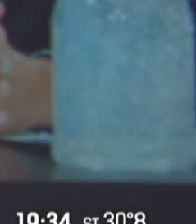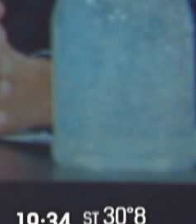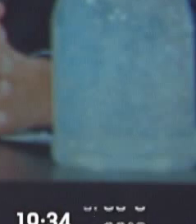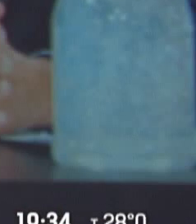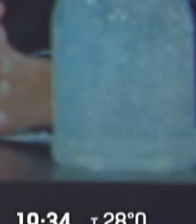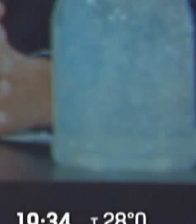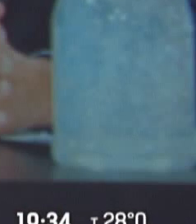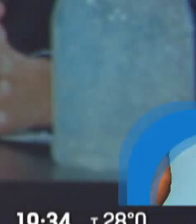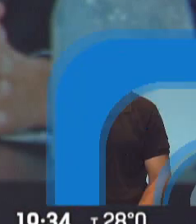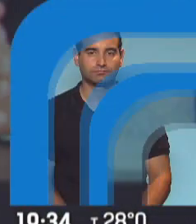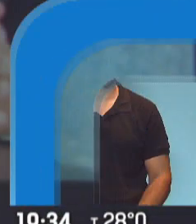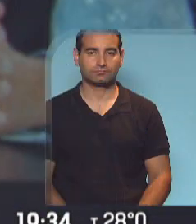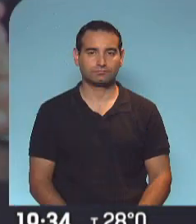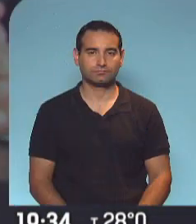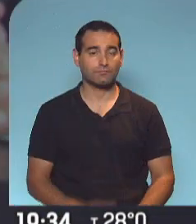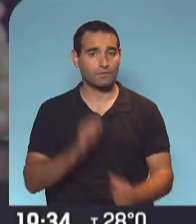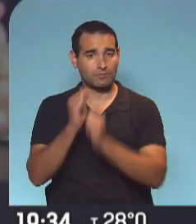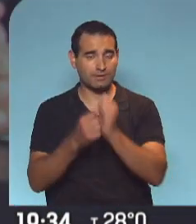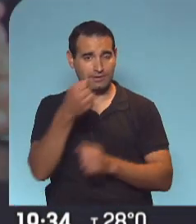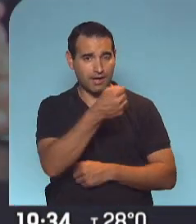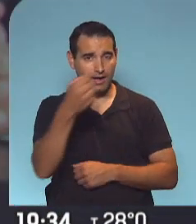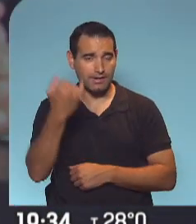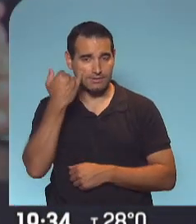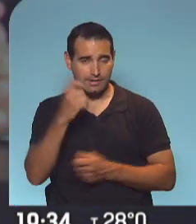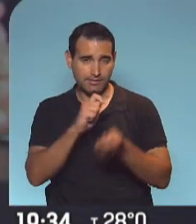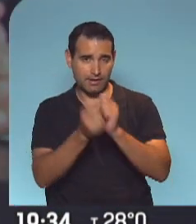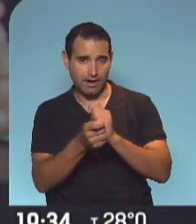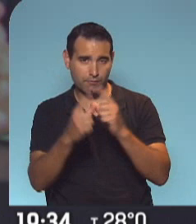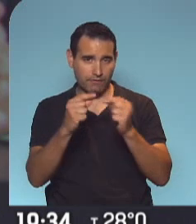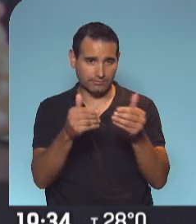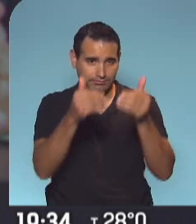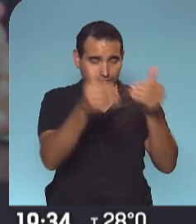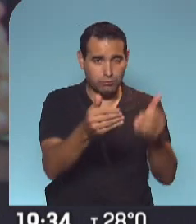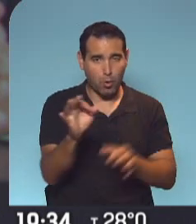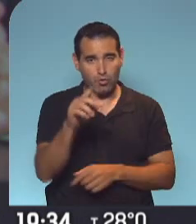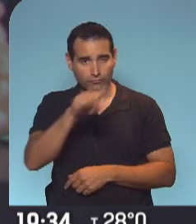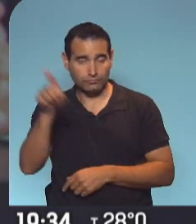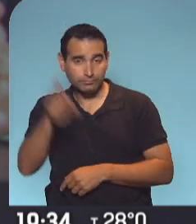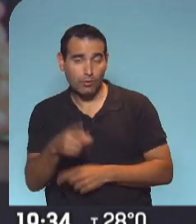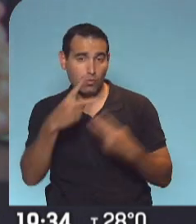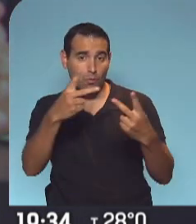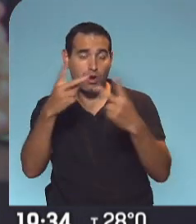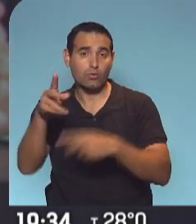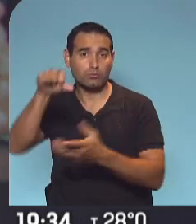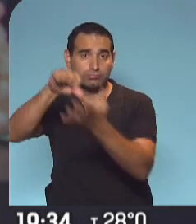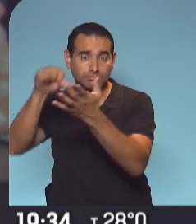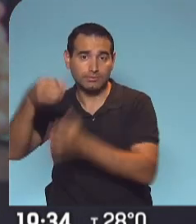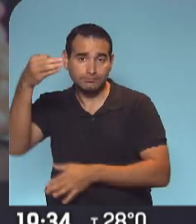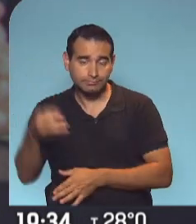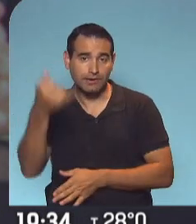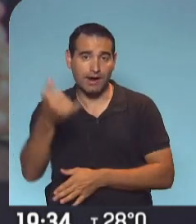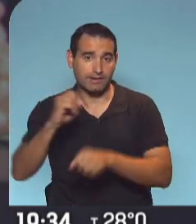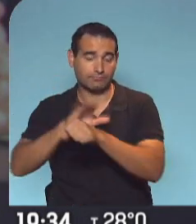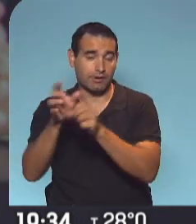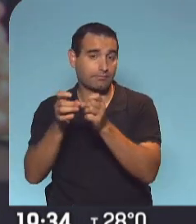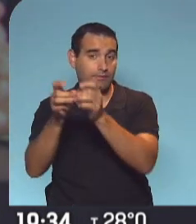Si bien Aerolíneas Argentinas ya comenzó a reprogramar y a suspender algunos vuelos a los lugares concretos donde está esta epidemia del